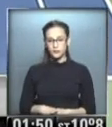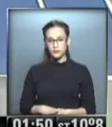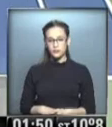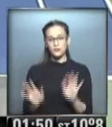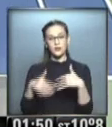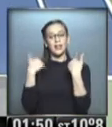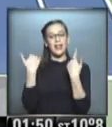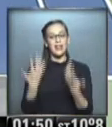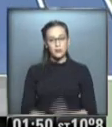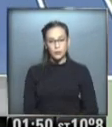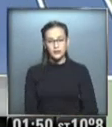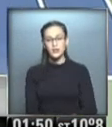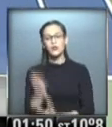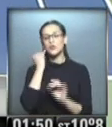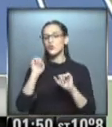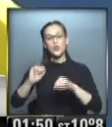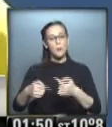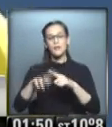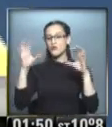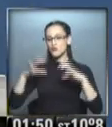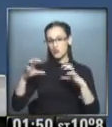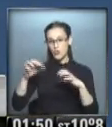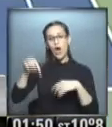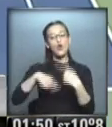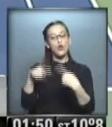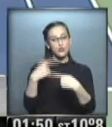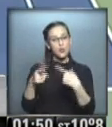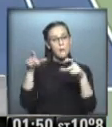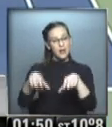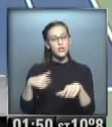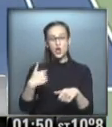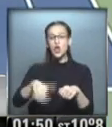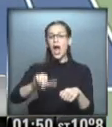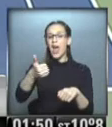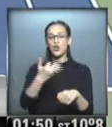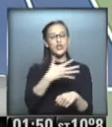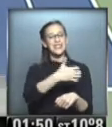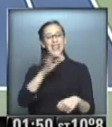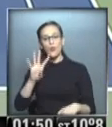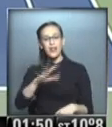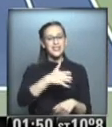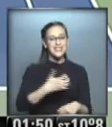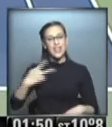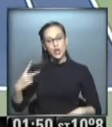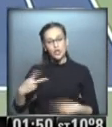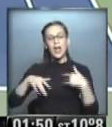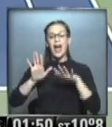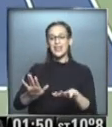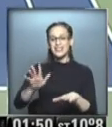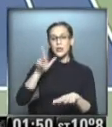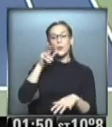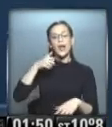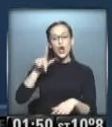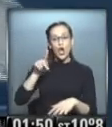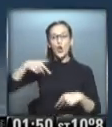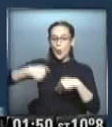Y después se suspendió por lluvia. Hoy se continuó el partido y lo terminó ganando 6-4 y 6-2. Y de esta manera entonces Charlie Verloc también estará en la